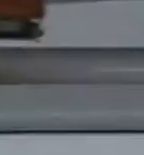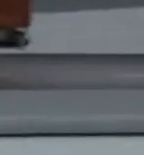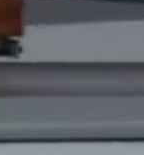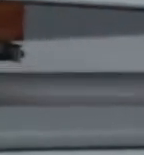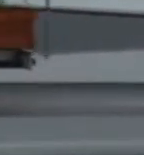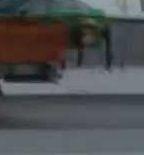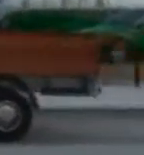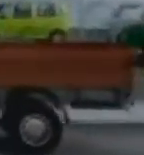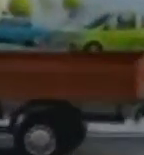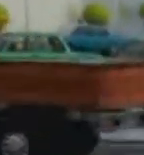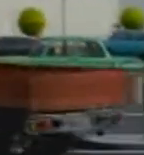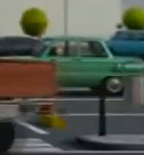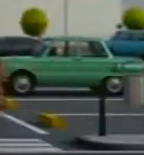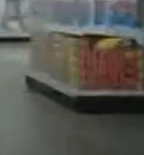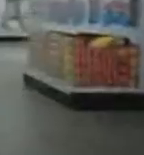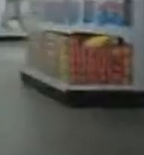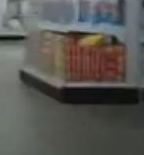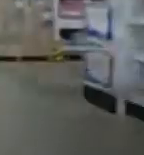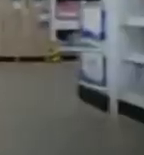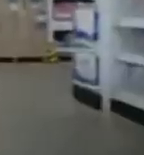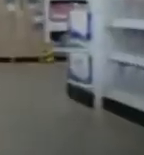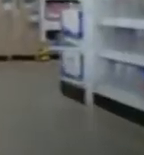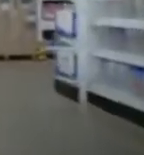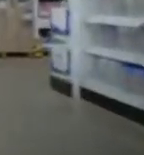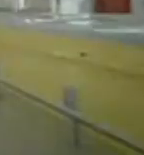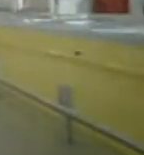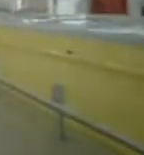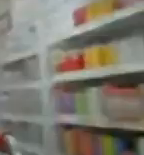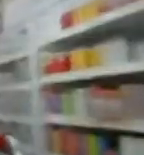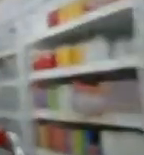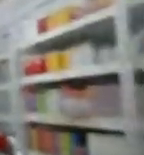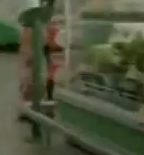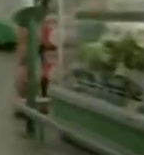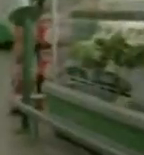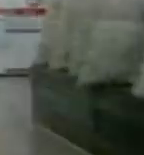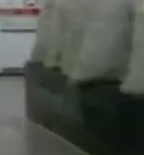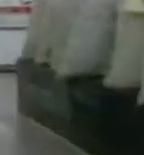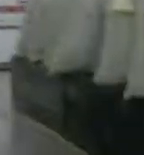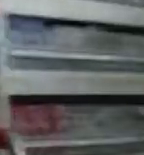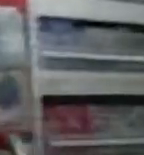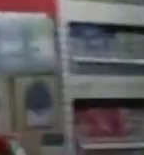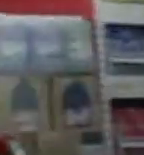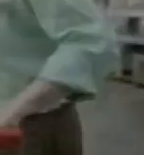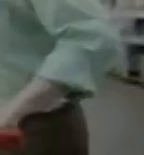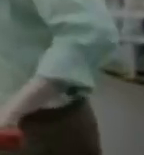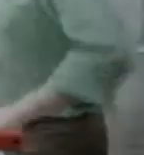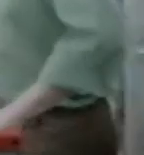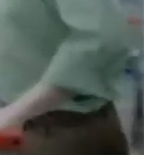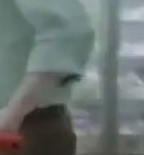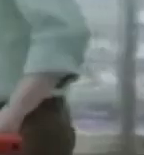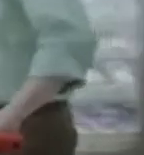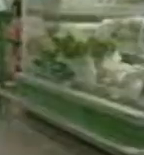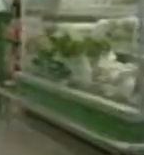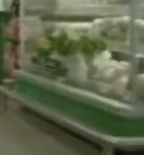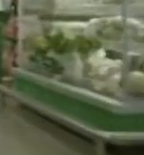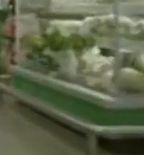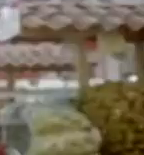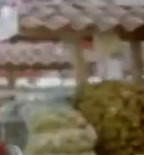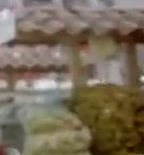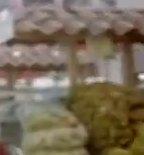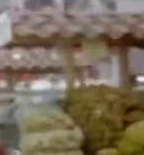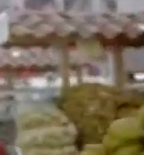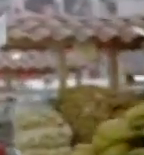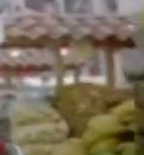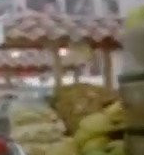Hago una sola parada en Macro. Encuentro todo para mi negocio en las cantidades que busco, con productos de calidad, al precio que quiero y